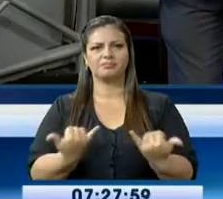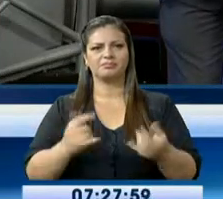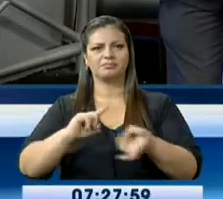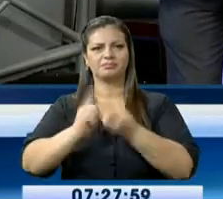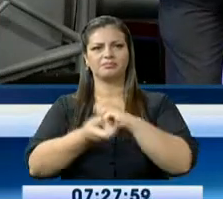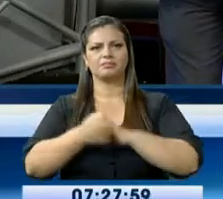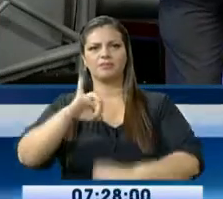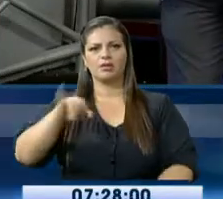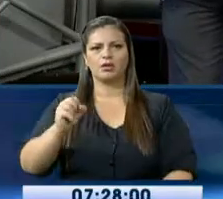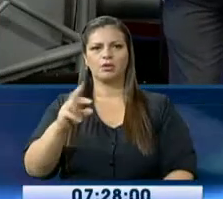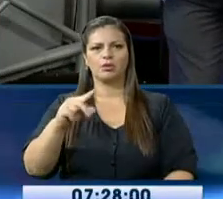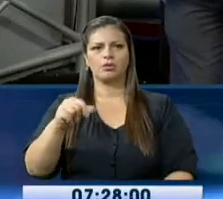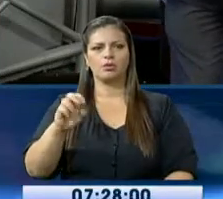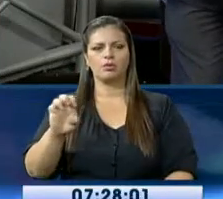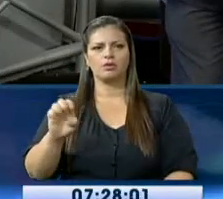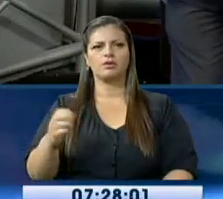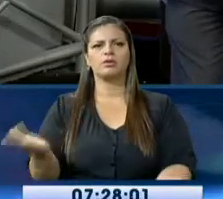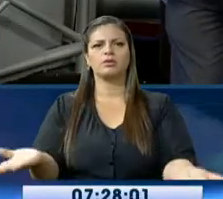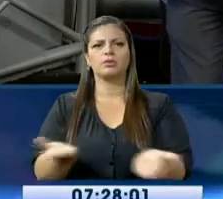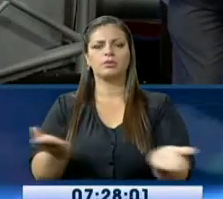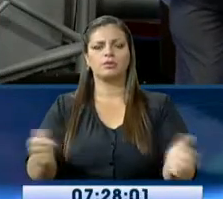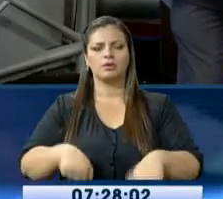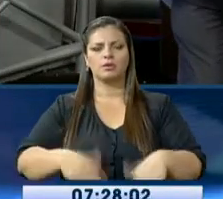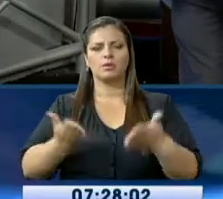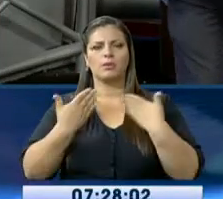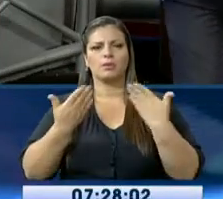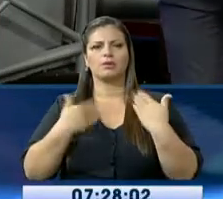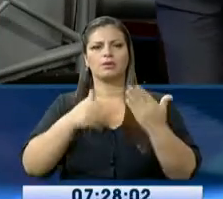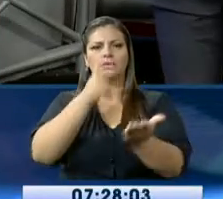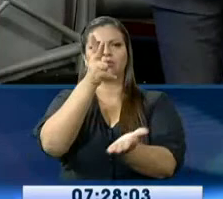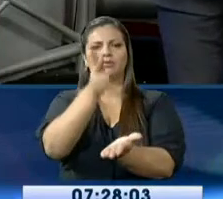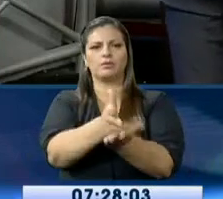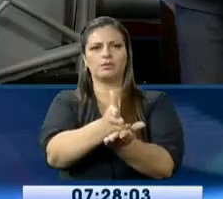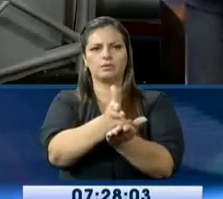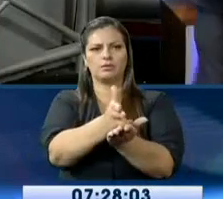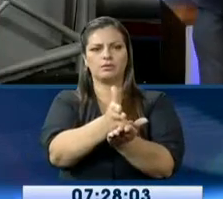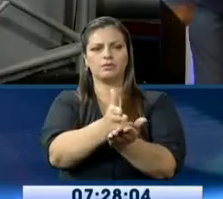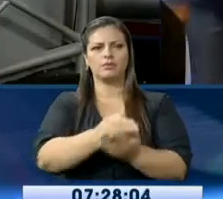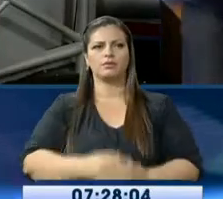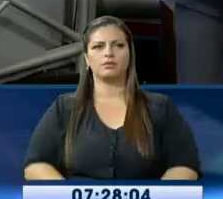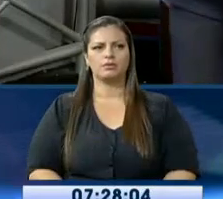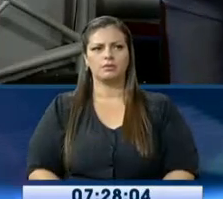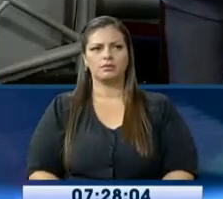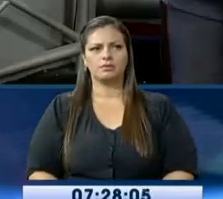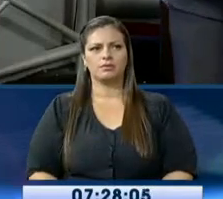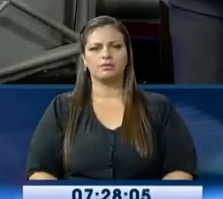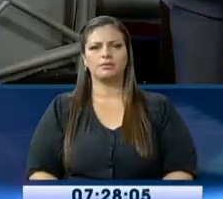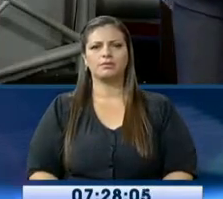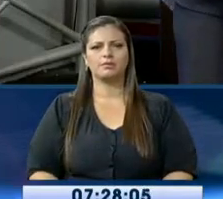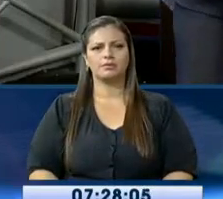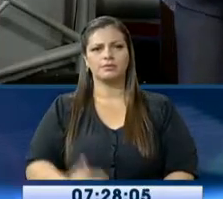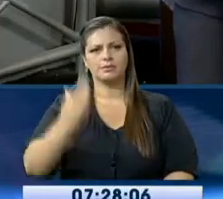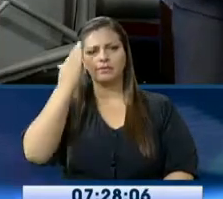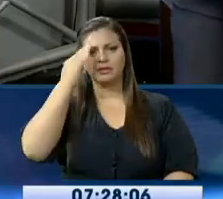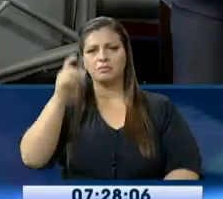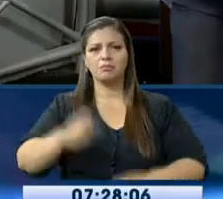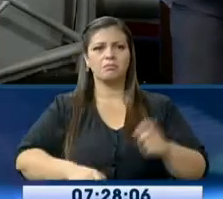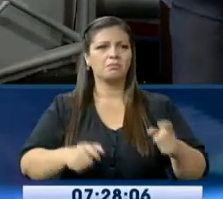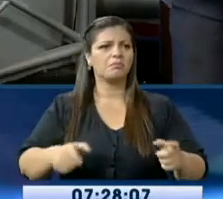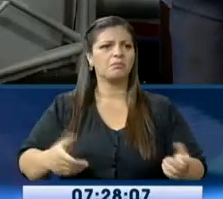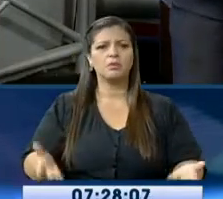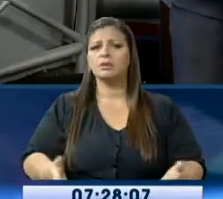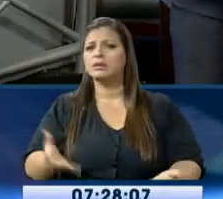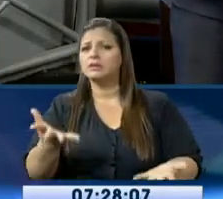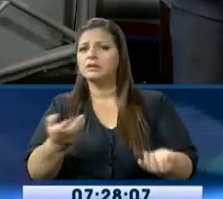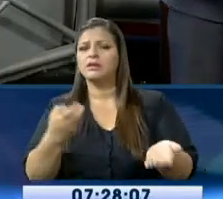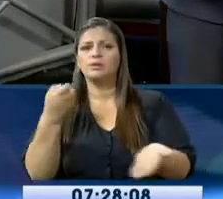se encuentra en un punto de alta afluencia de personas en esta fecha de Navidad. Creo que la gente, Jorge, sigue todavía buscando el pasaje